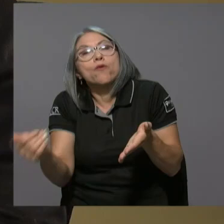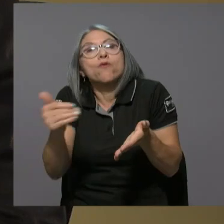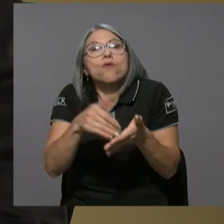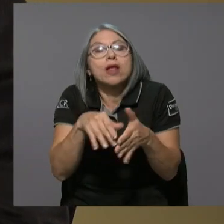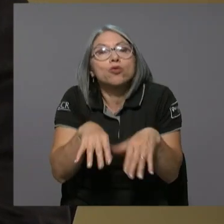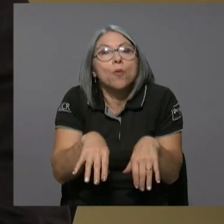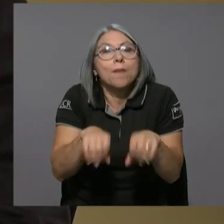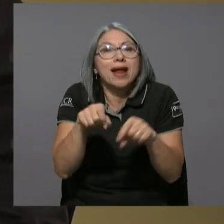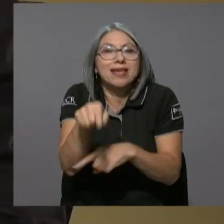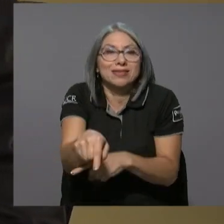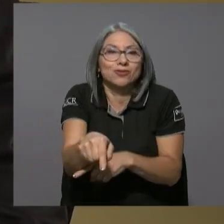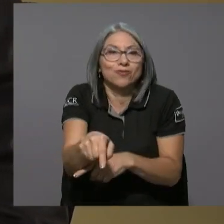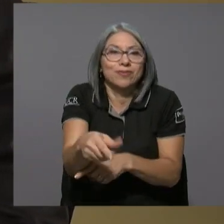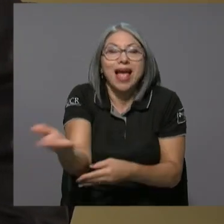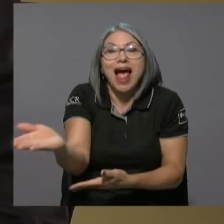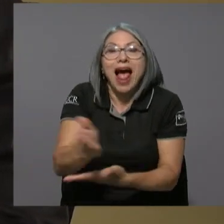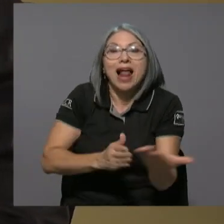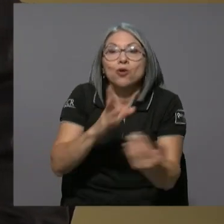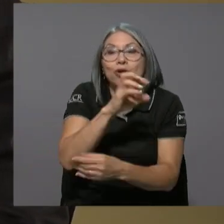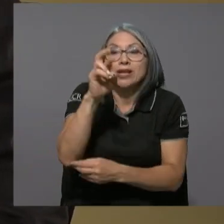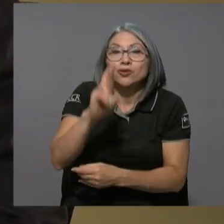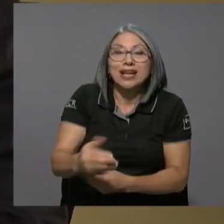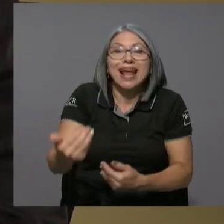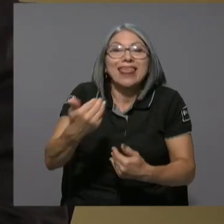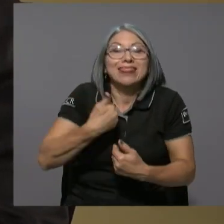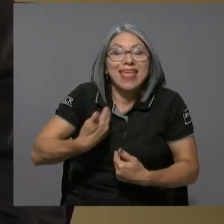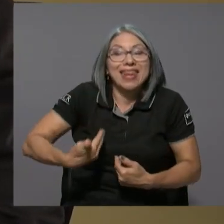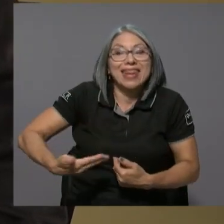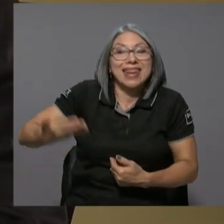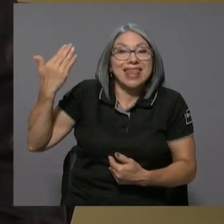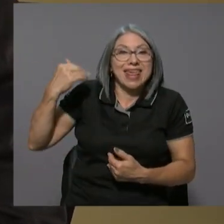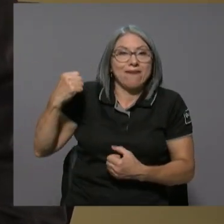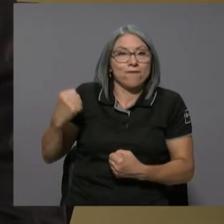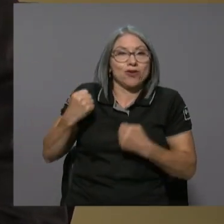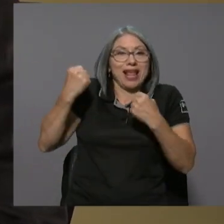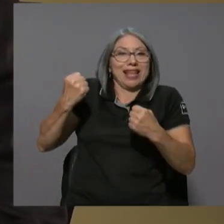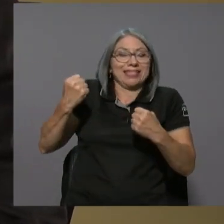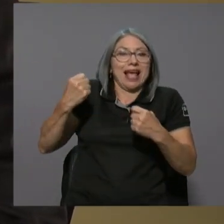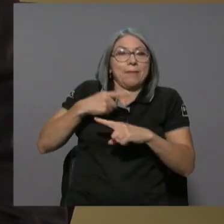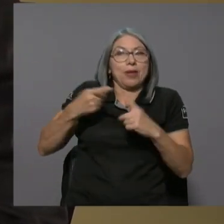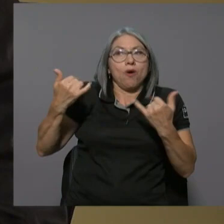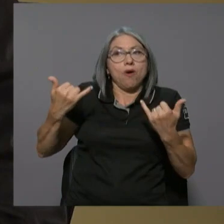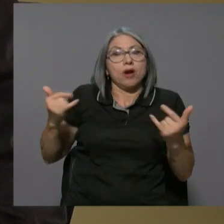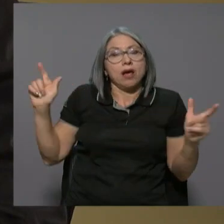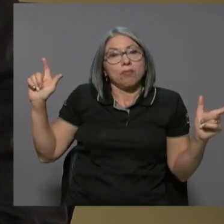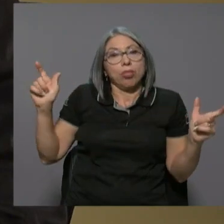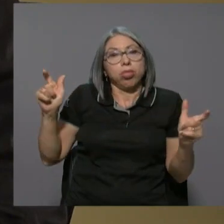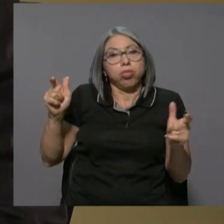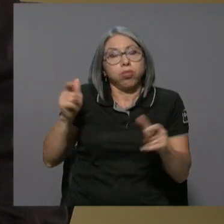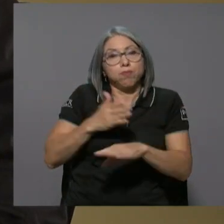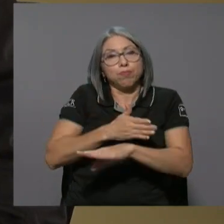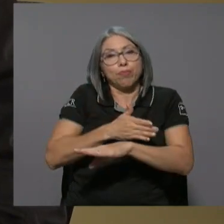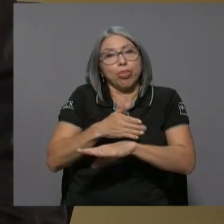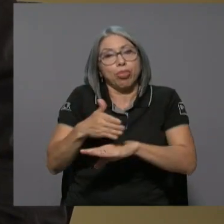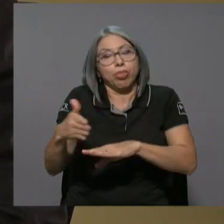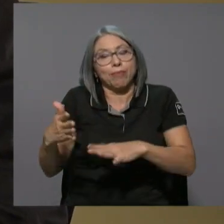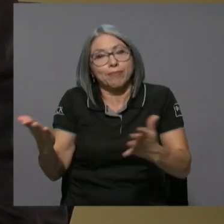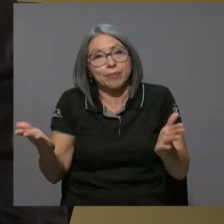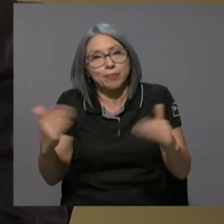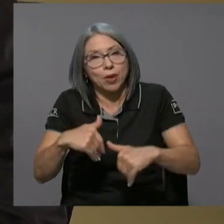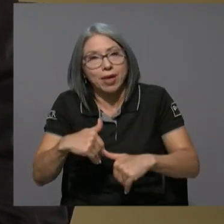decir, algo que Costa Rica tenía, que fue una de sus fortalezas, pero que con el tiempo lo ha ido perdiendo, ¿verdad? Y Costa Rica